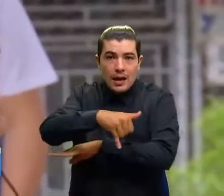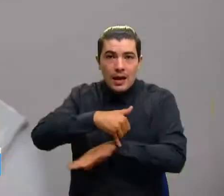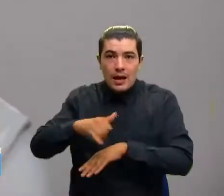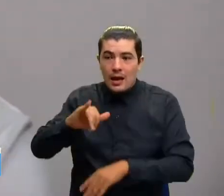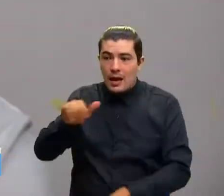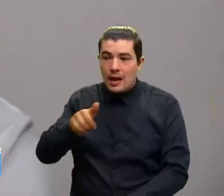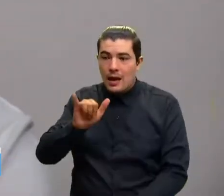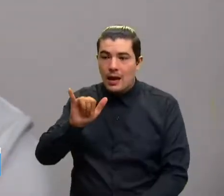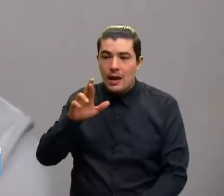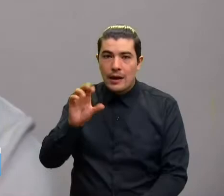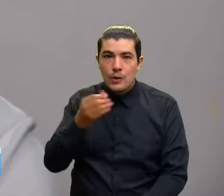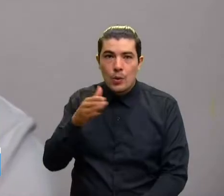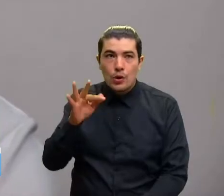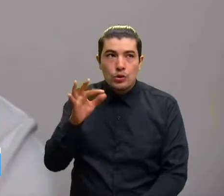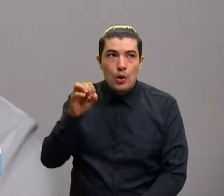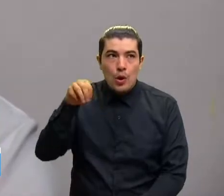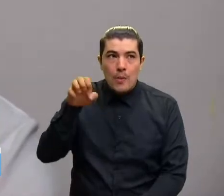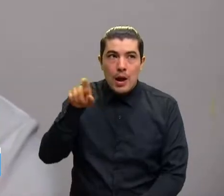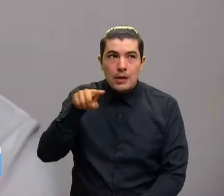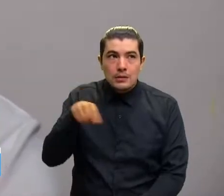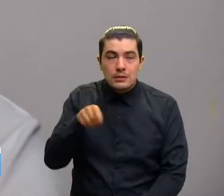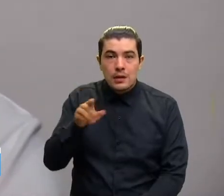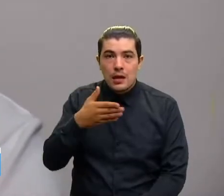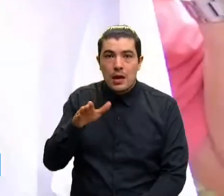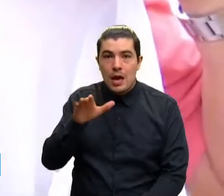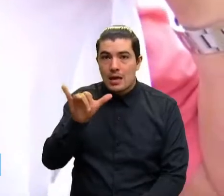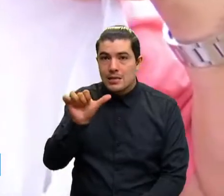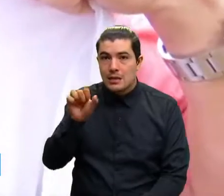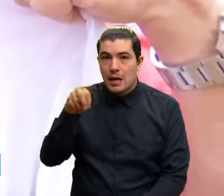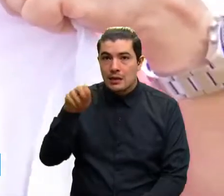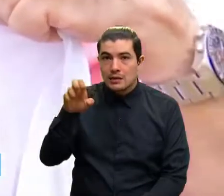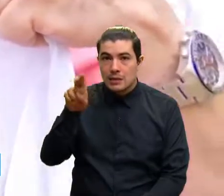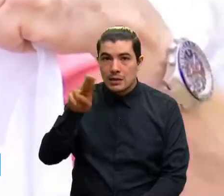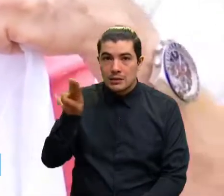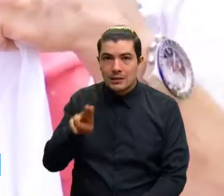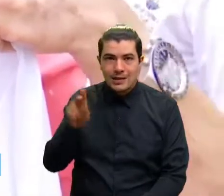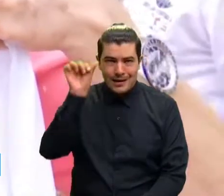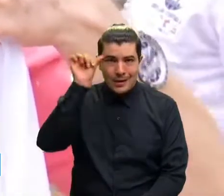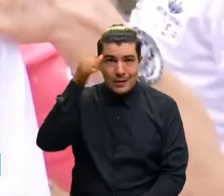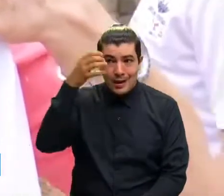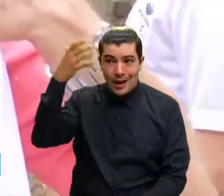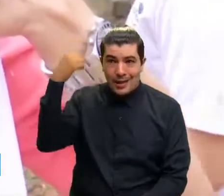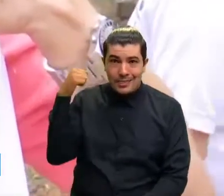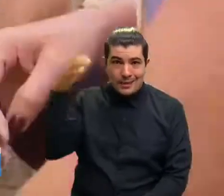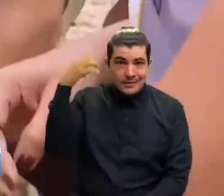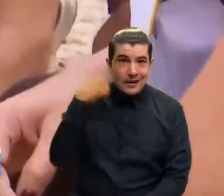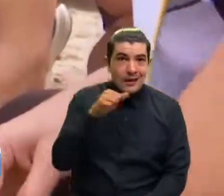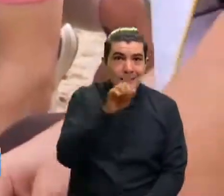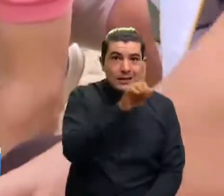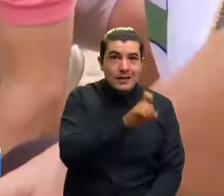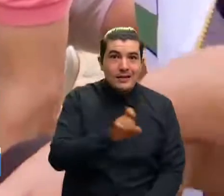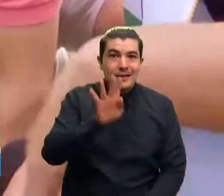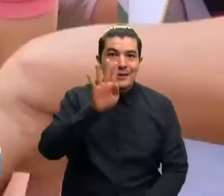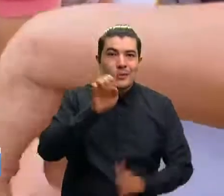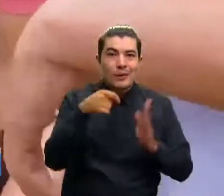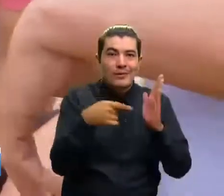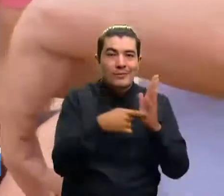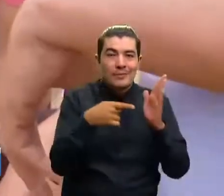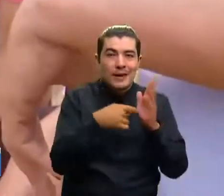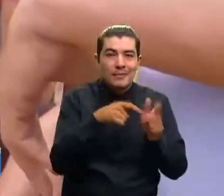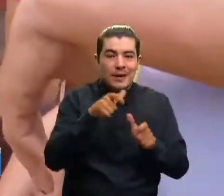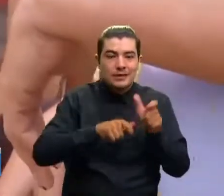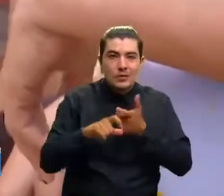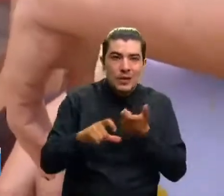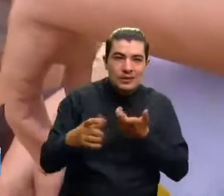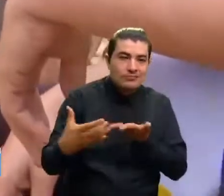Jairo Tomás Yáñez Rodríguez. Recordemos que fueron más de 69.000 las firmas avaladas por un movimiento ciudadano que pide que